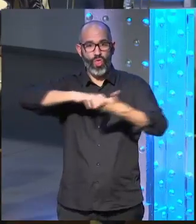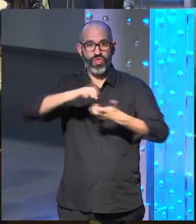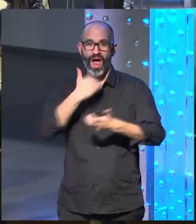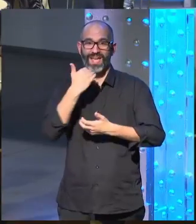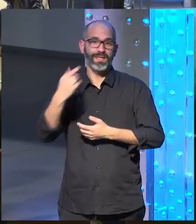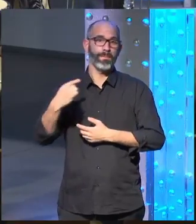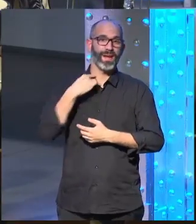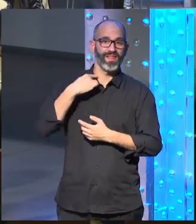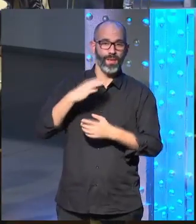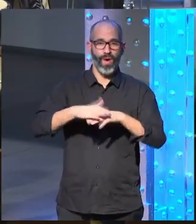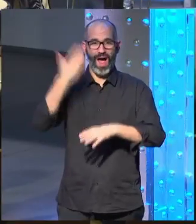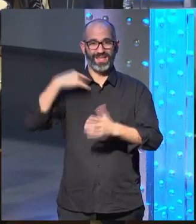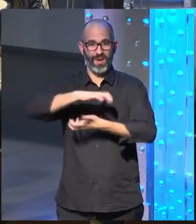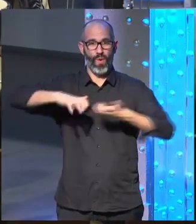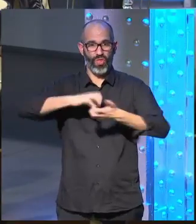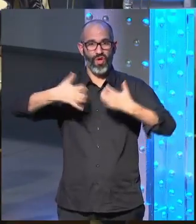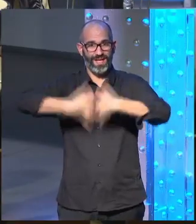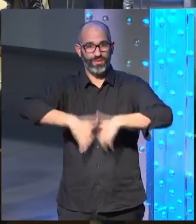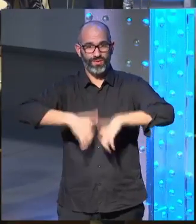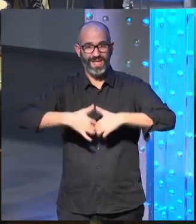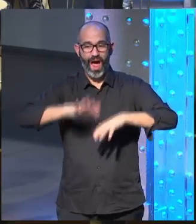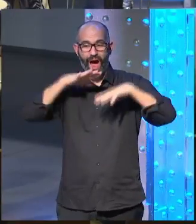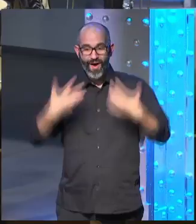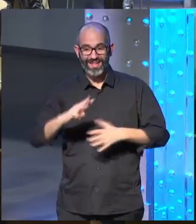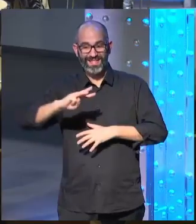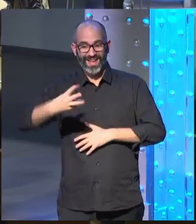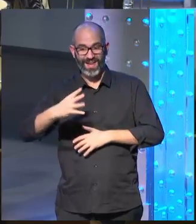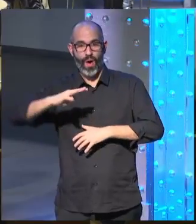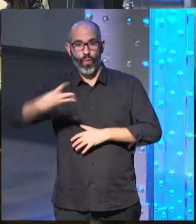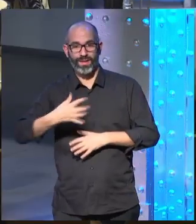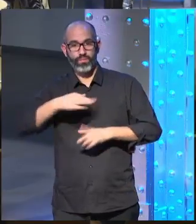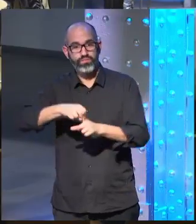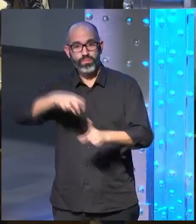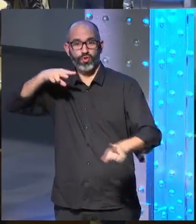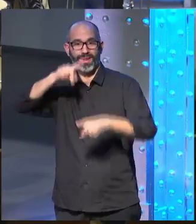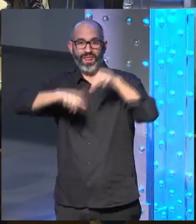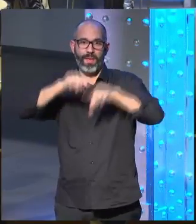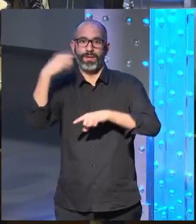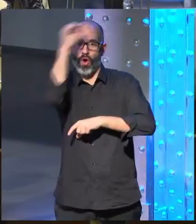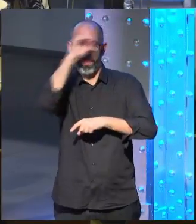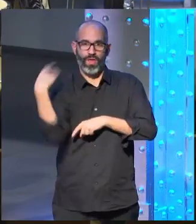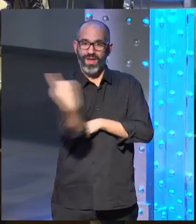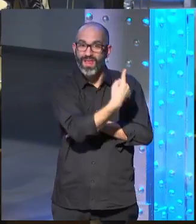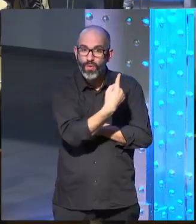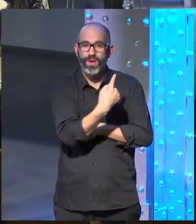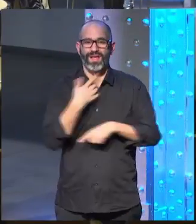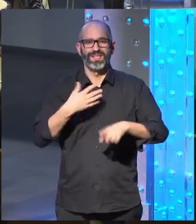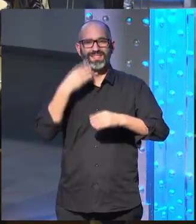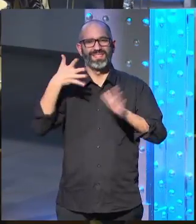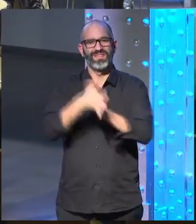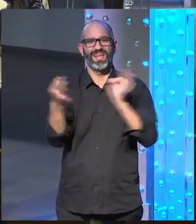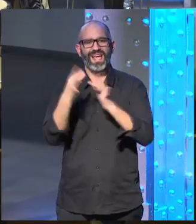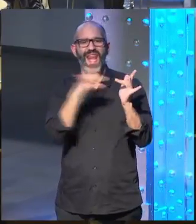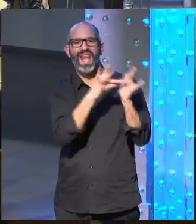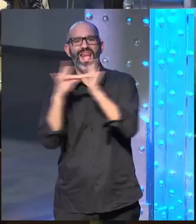muy tarde, primera revolución industrial, esta tercera o cuarta, depende cómo se vea, el debate está quién va a liderar